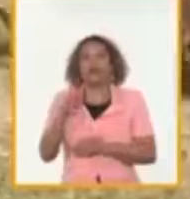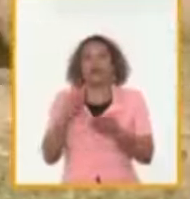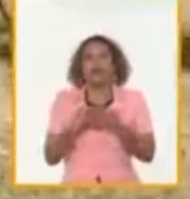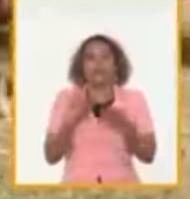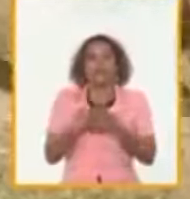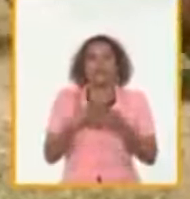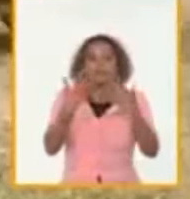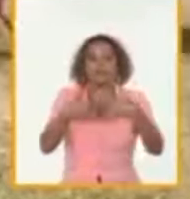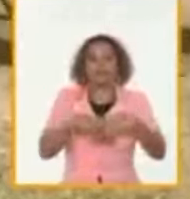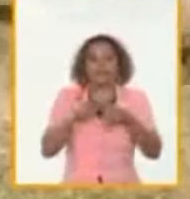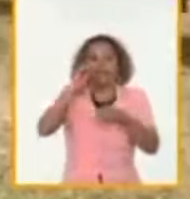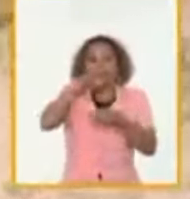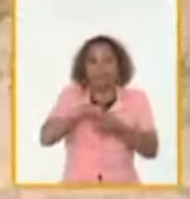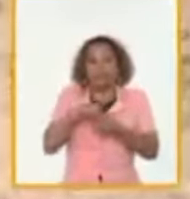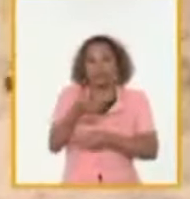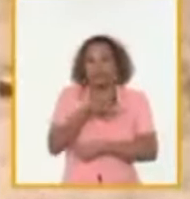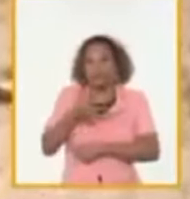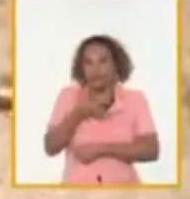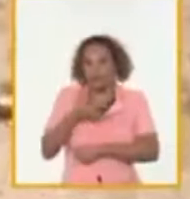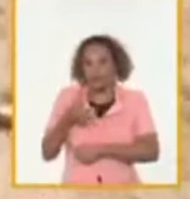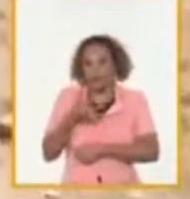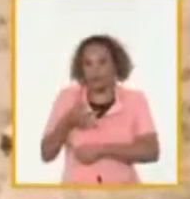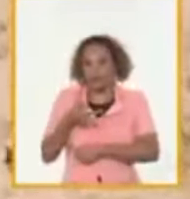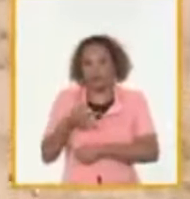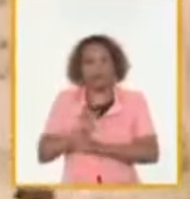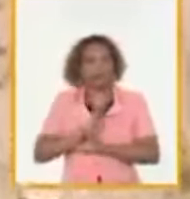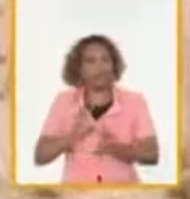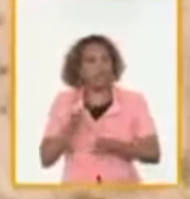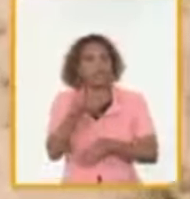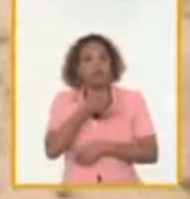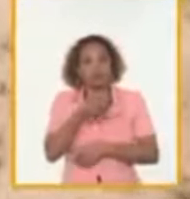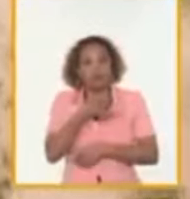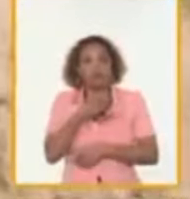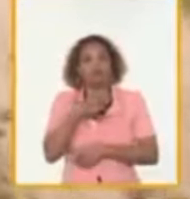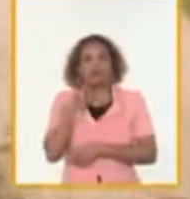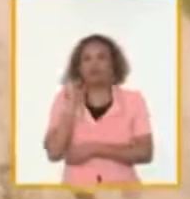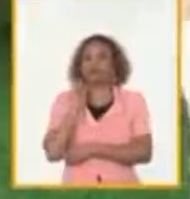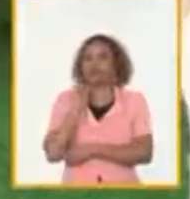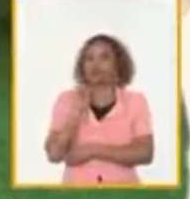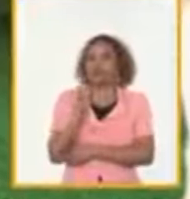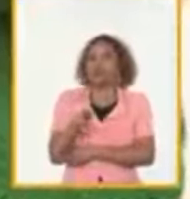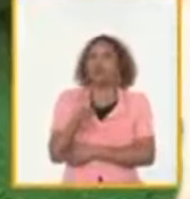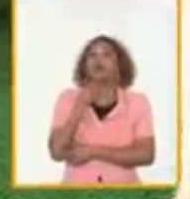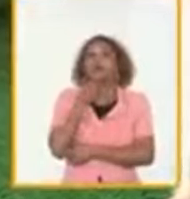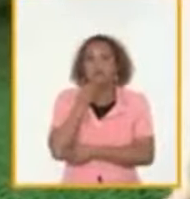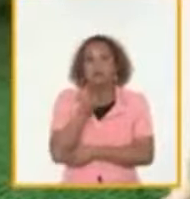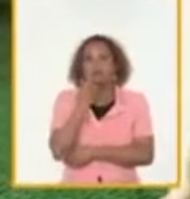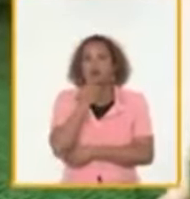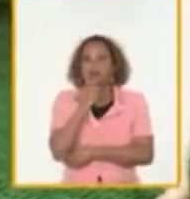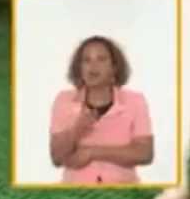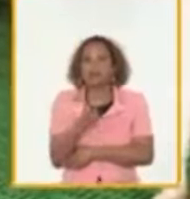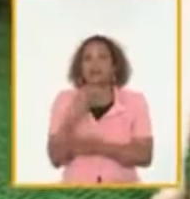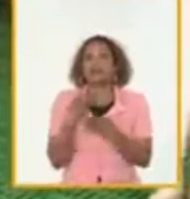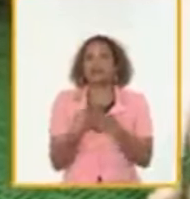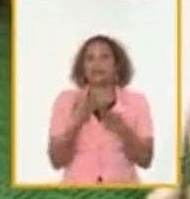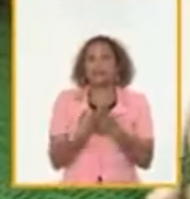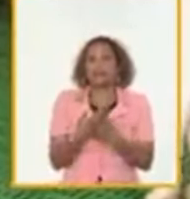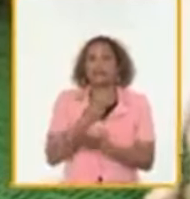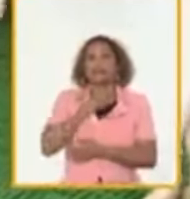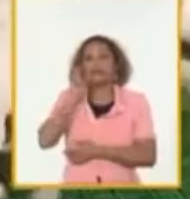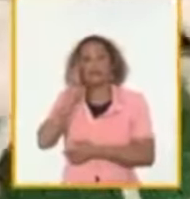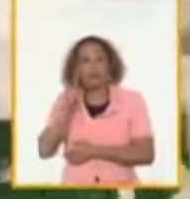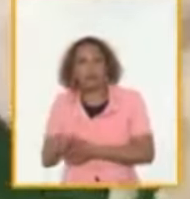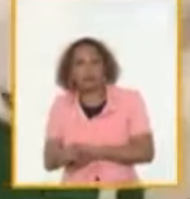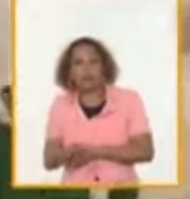municipios ya en los municipios o sea que ya los municipios tienen la autonomía para atender esas empresas para evaluar para para